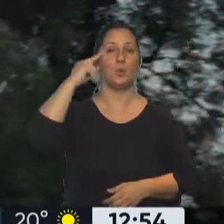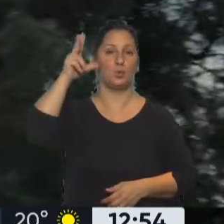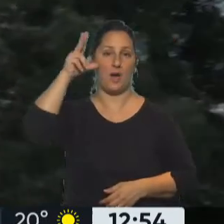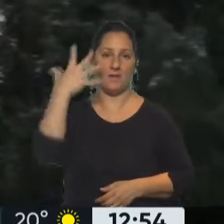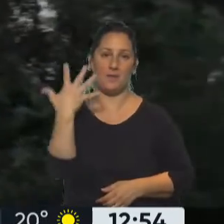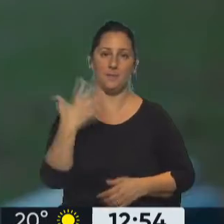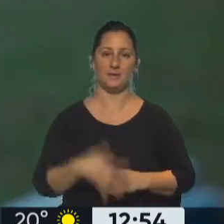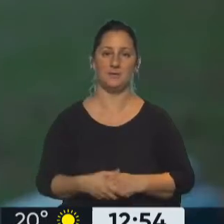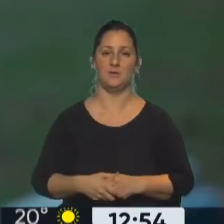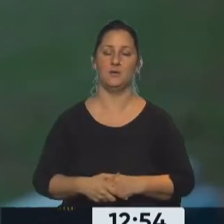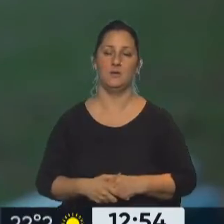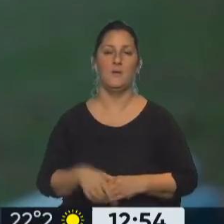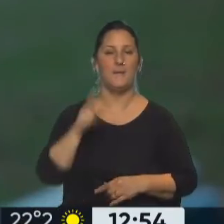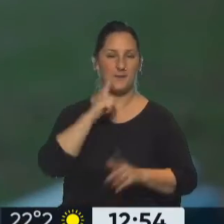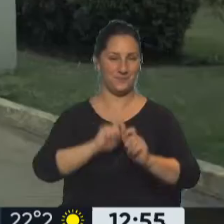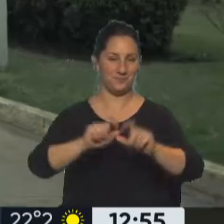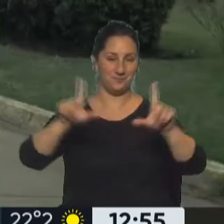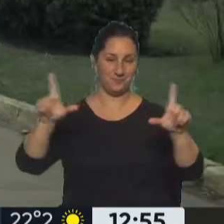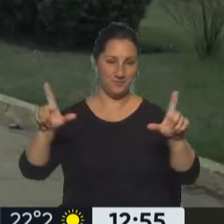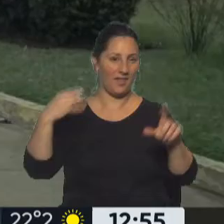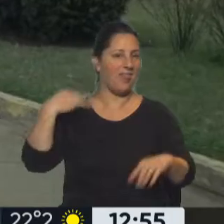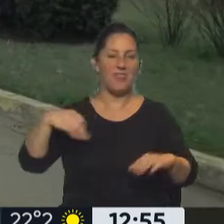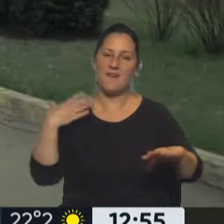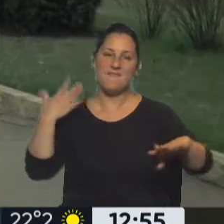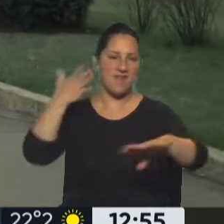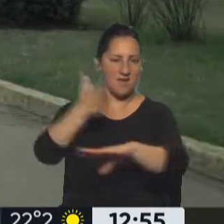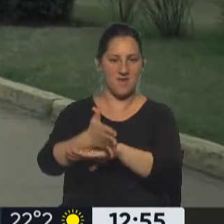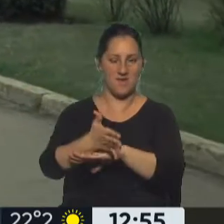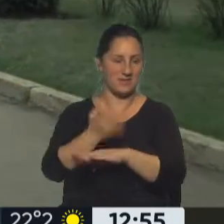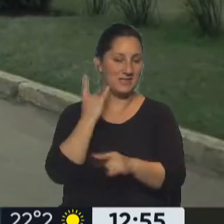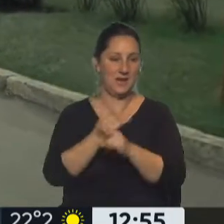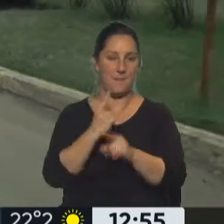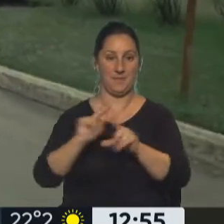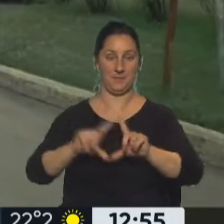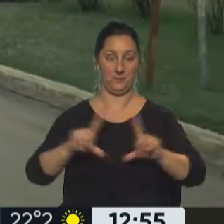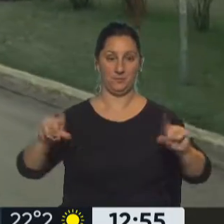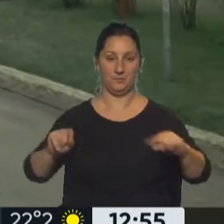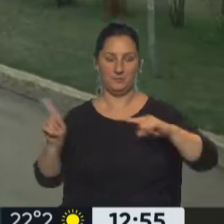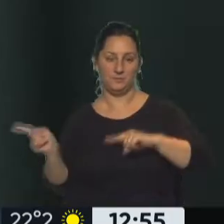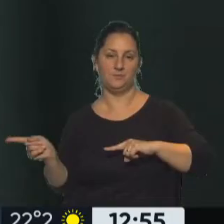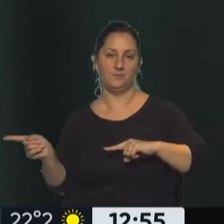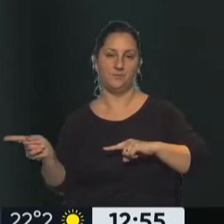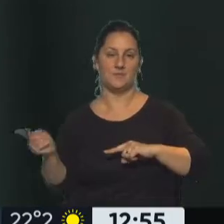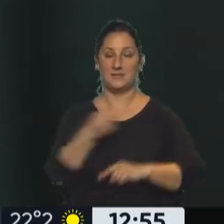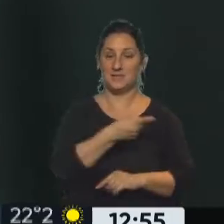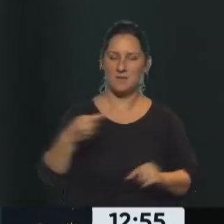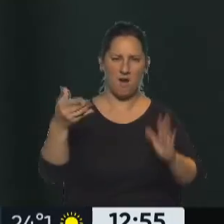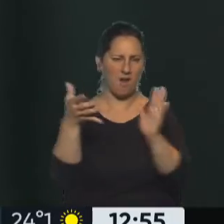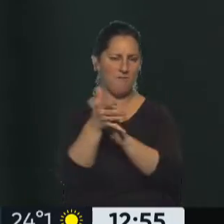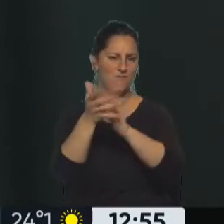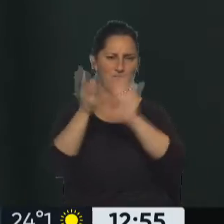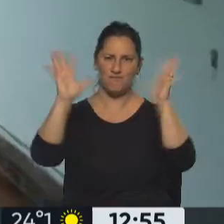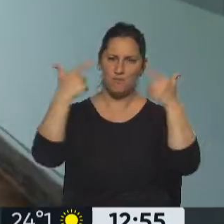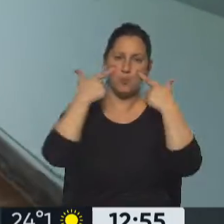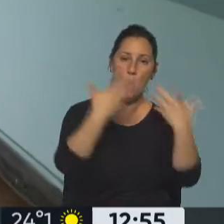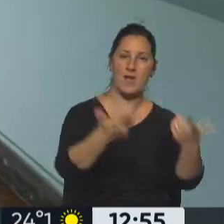está el flyer porque porque hay que hablarlo todo el tiempo esta llega esta semana con un gran aplauso por los lugares